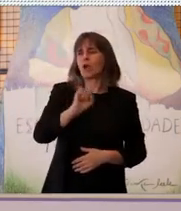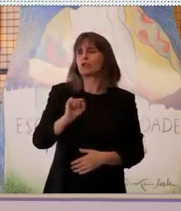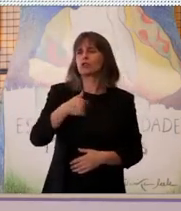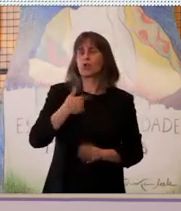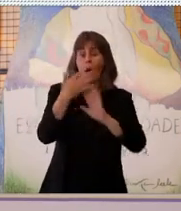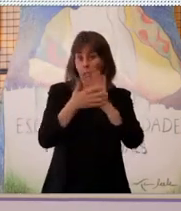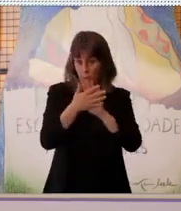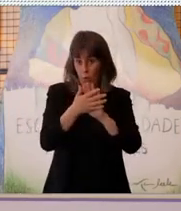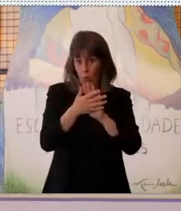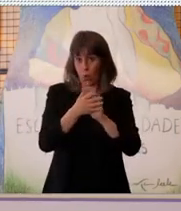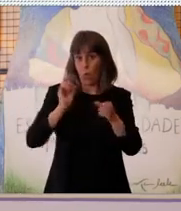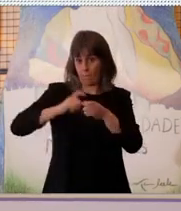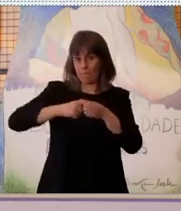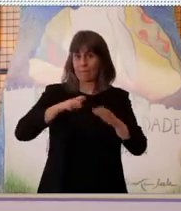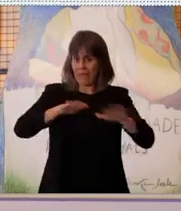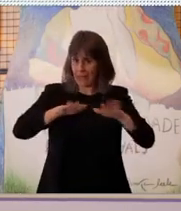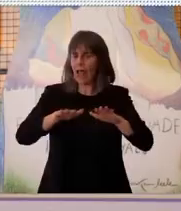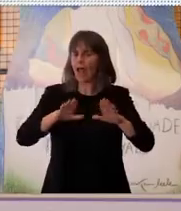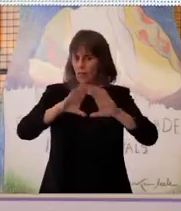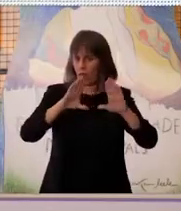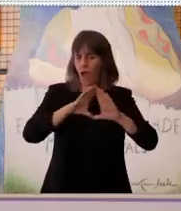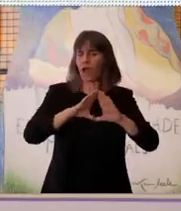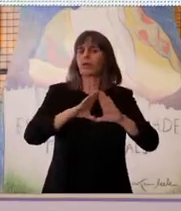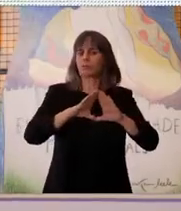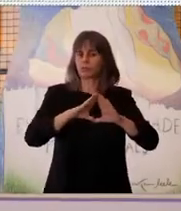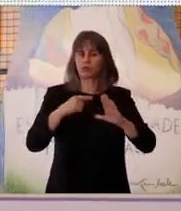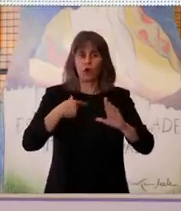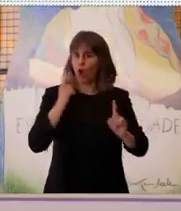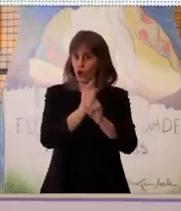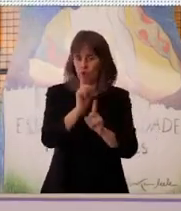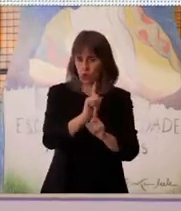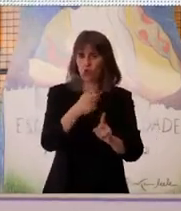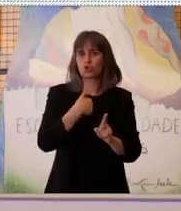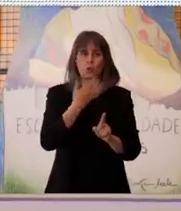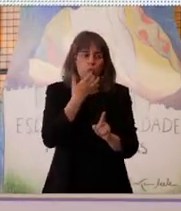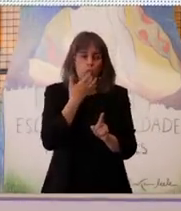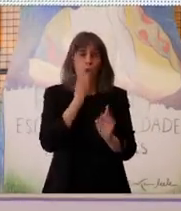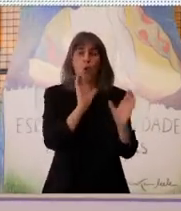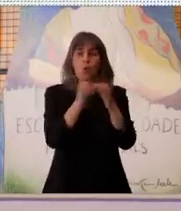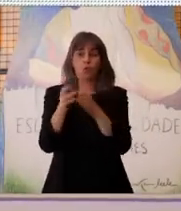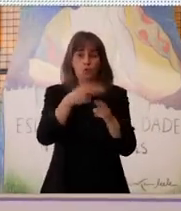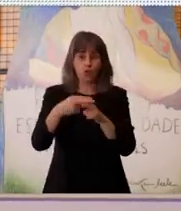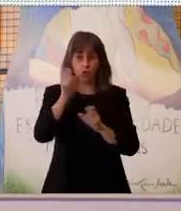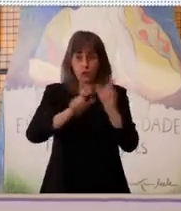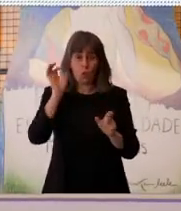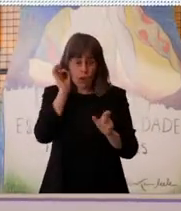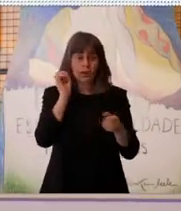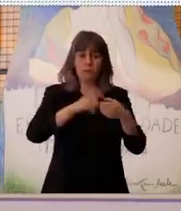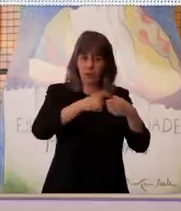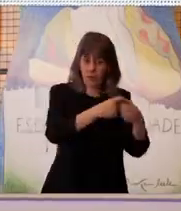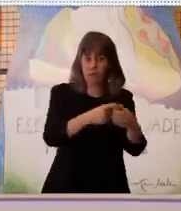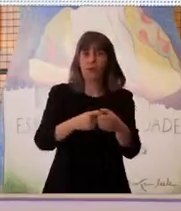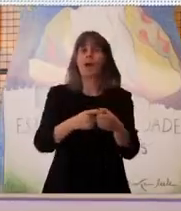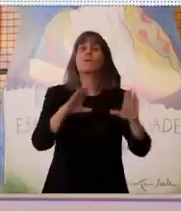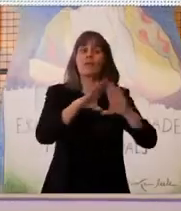en contra eh Porque yo soy partidaria vamos absolutamente de que haya mujeres en los partidos y si son de partidos son de partidos y que además sean feministas O sea no